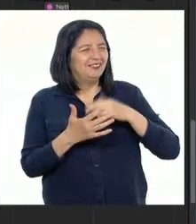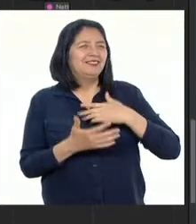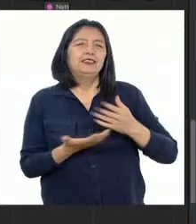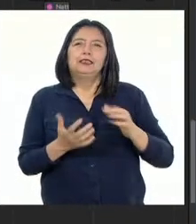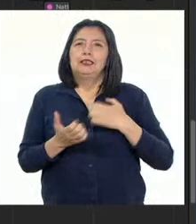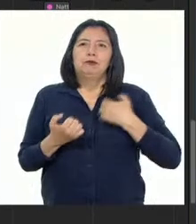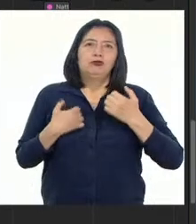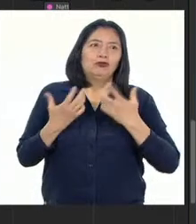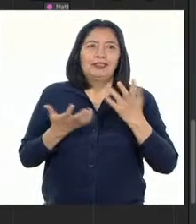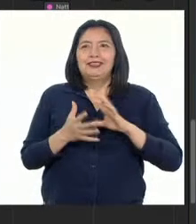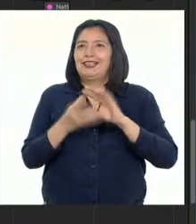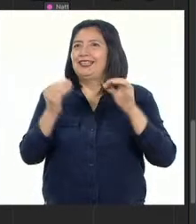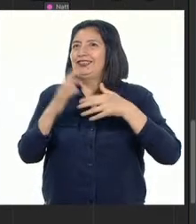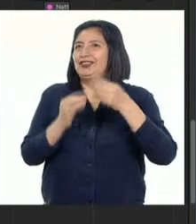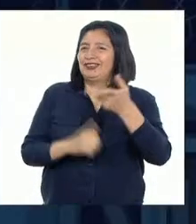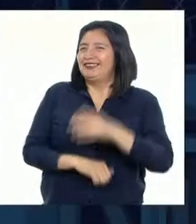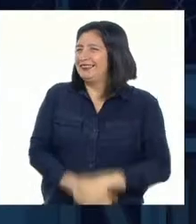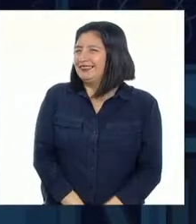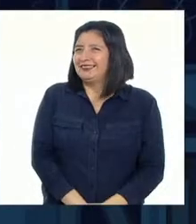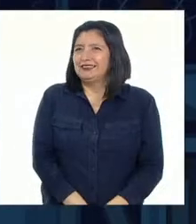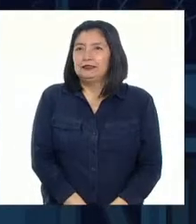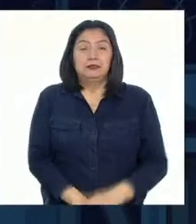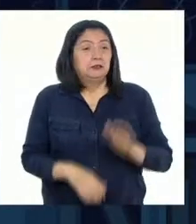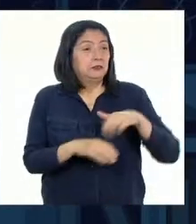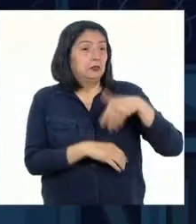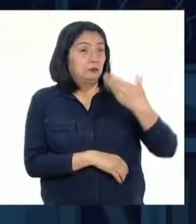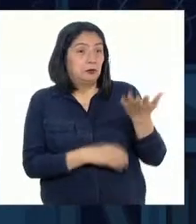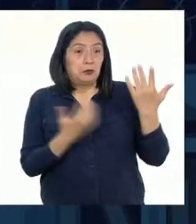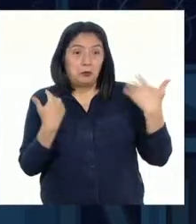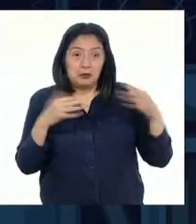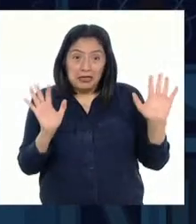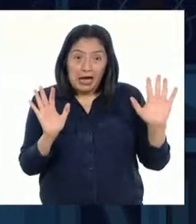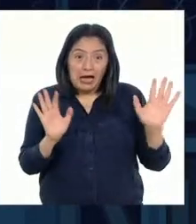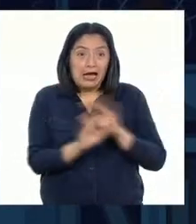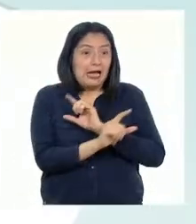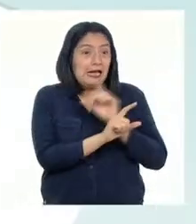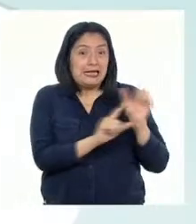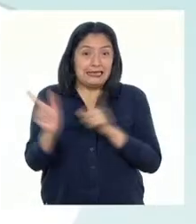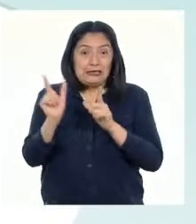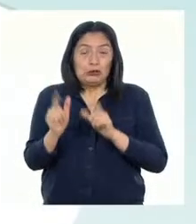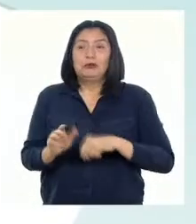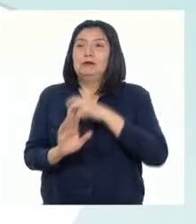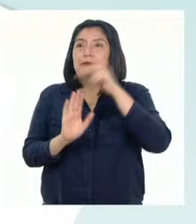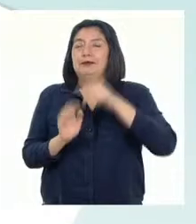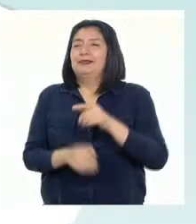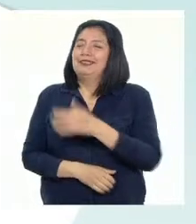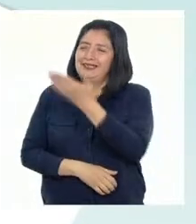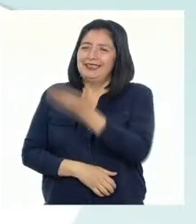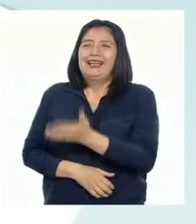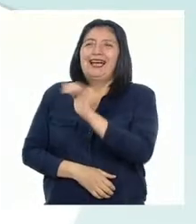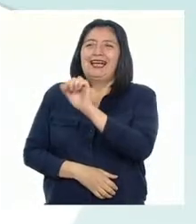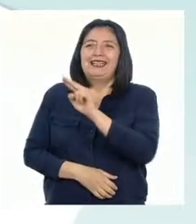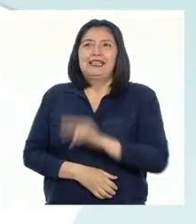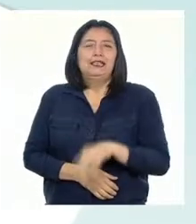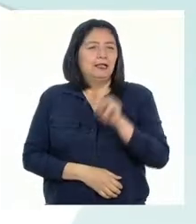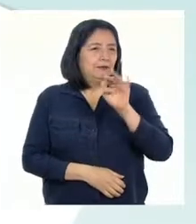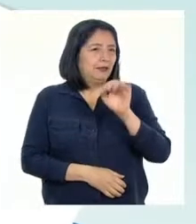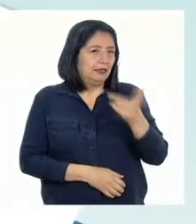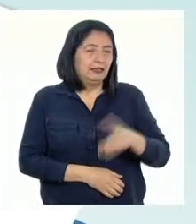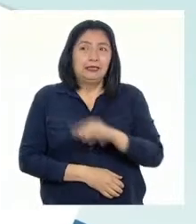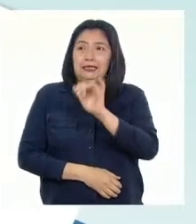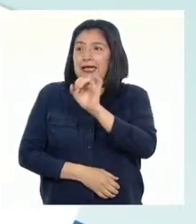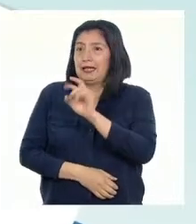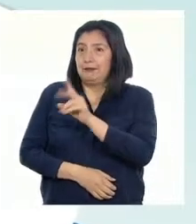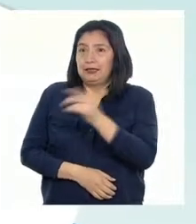emocionantes a nuestras historias. Luego, cuando ya tienen todo el programa listo, Ana, Mélida, Armando